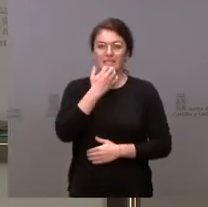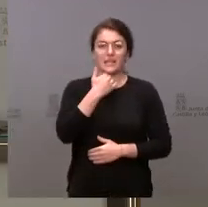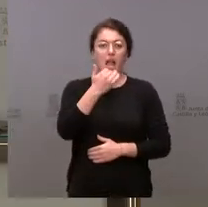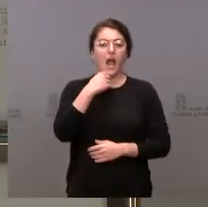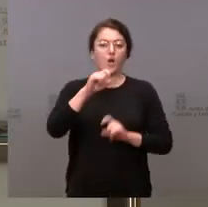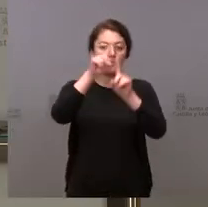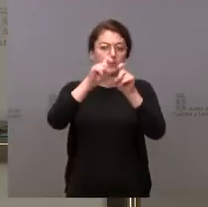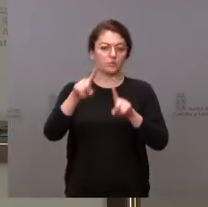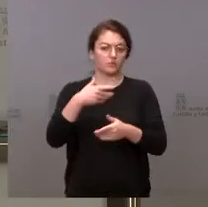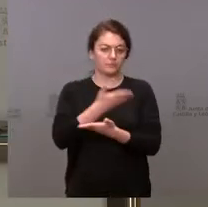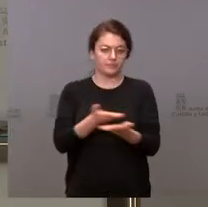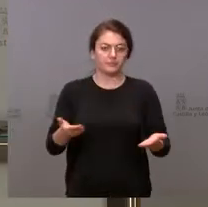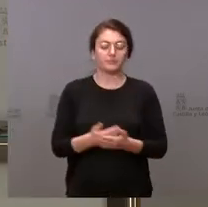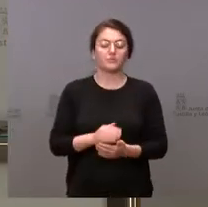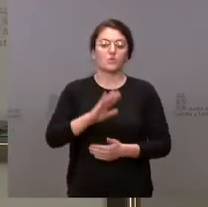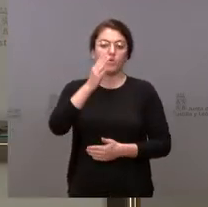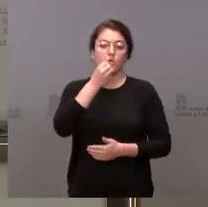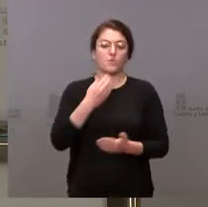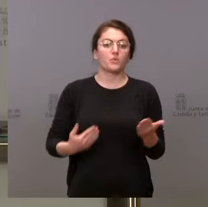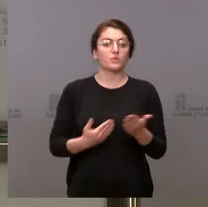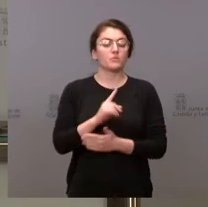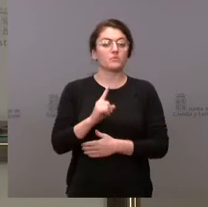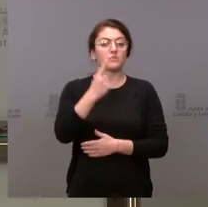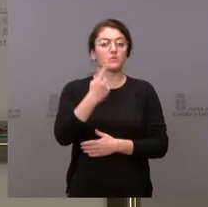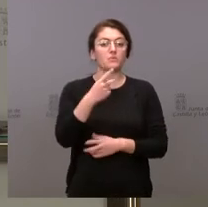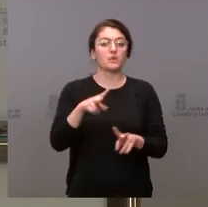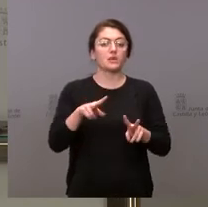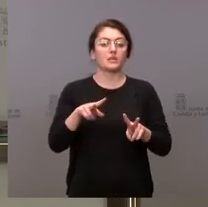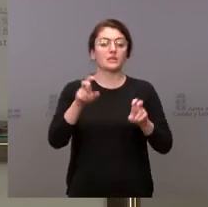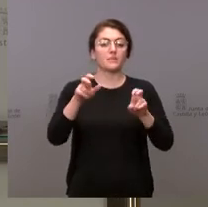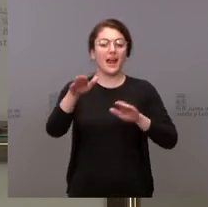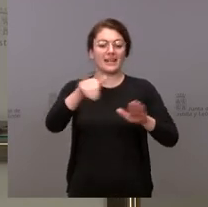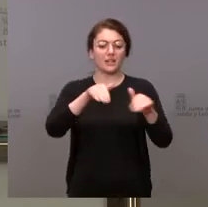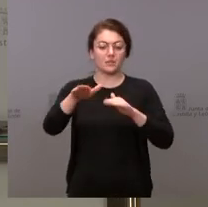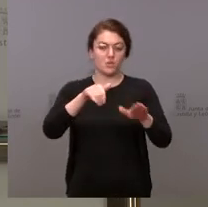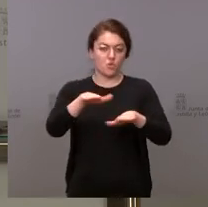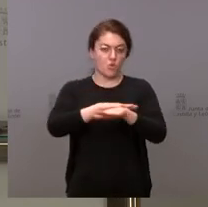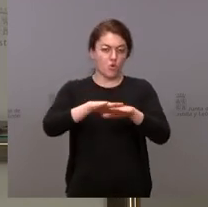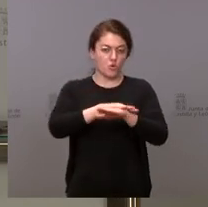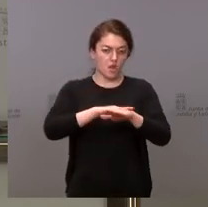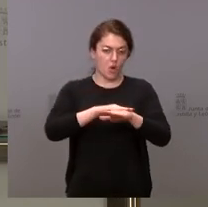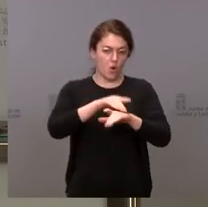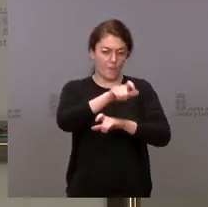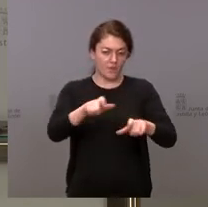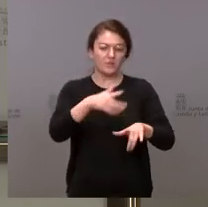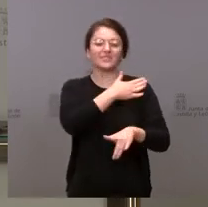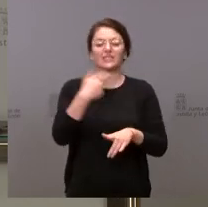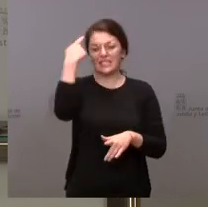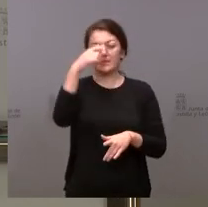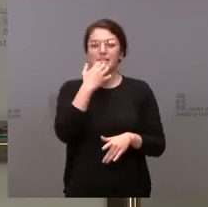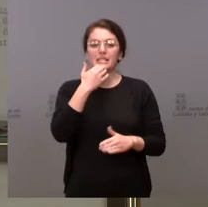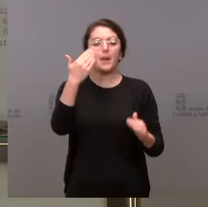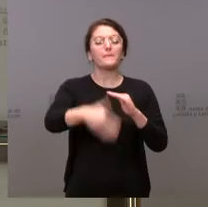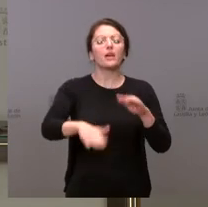sí hola buenos días en primer lugar sobre el requerimiento al consejo de ministros- quería saber si se marcan un plazo para